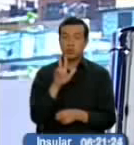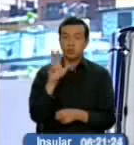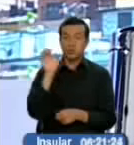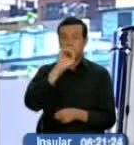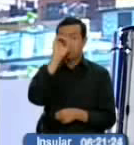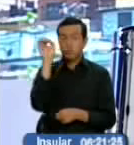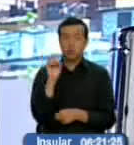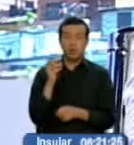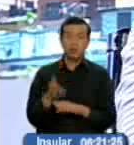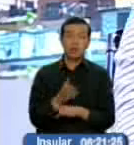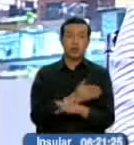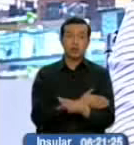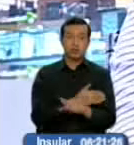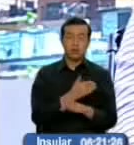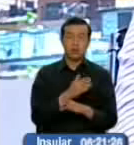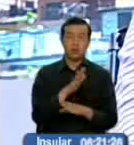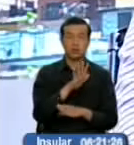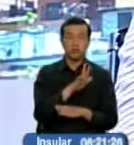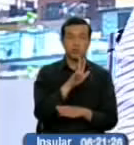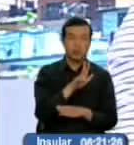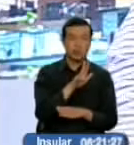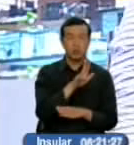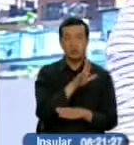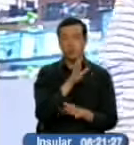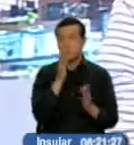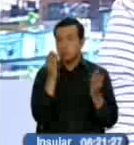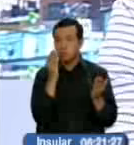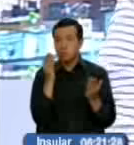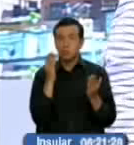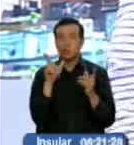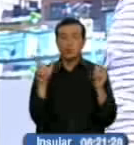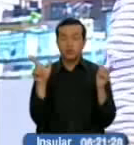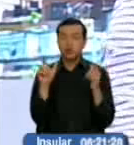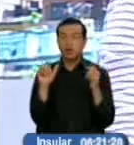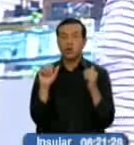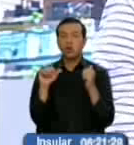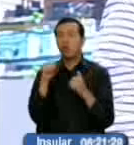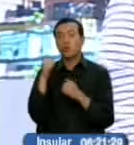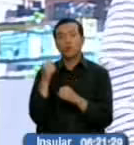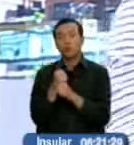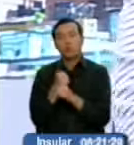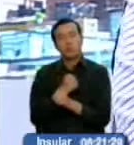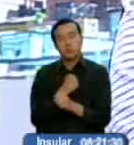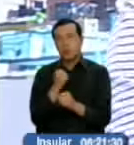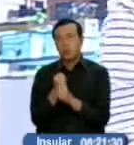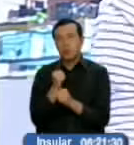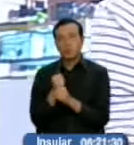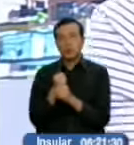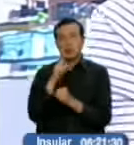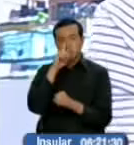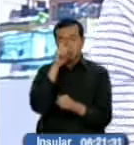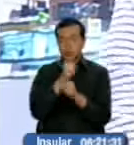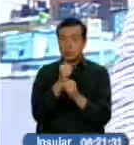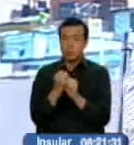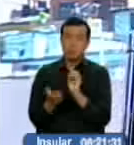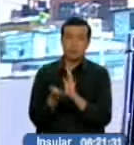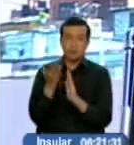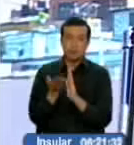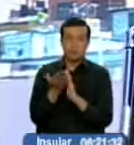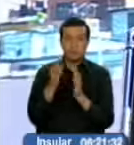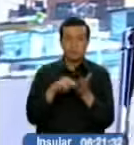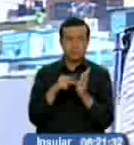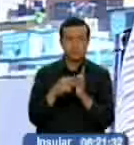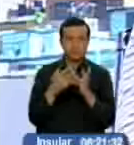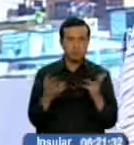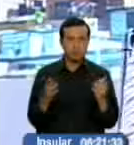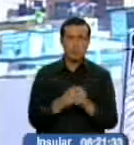53% antes, 56% ahora son subempleados, o sea, personas que tienen que crear su fuente de trabajo y el desempleo ha crecido. Entonces,